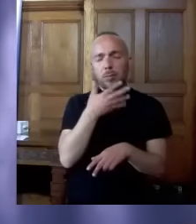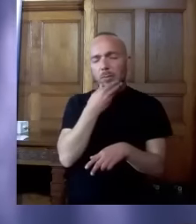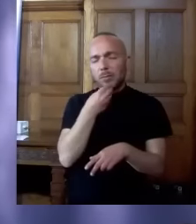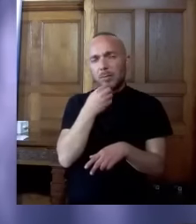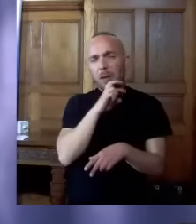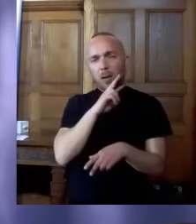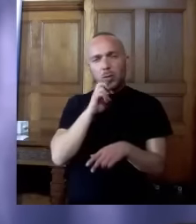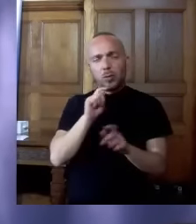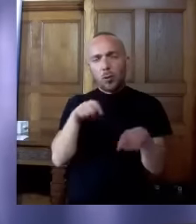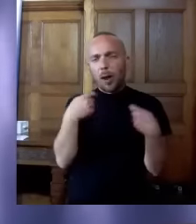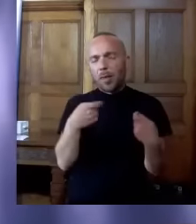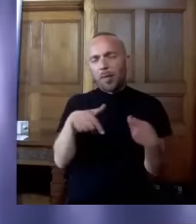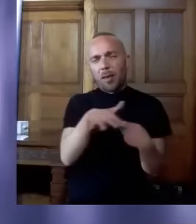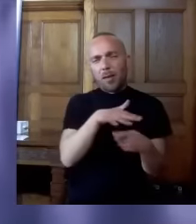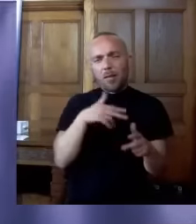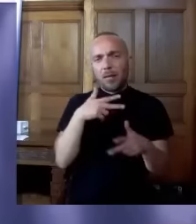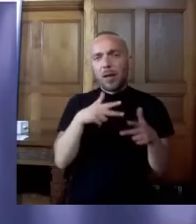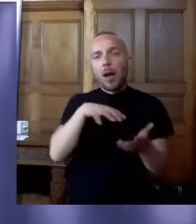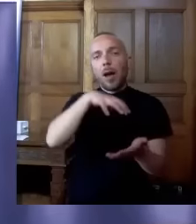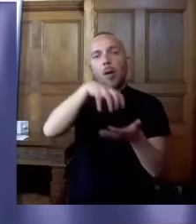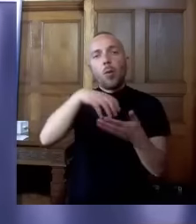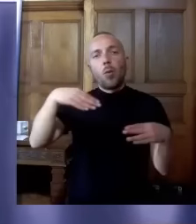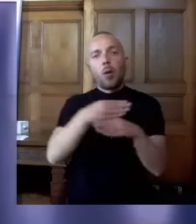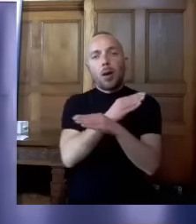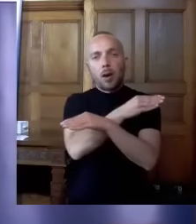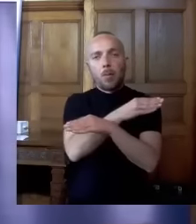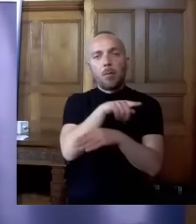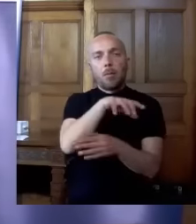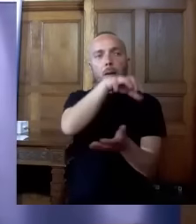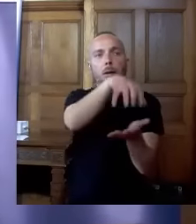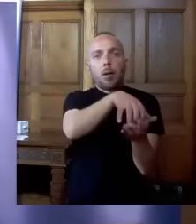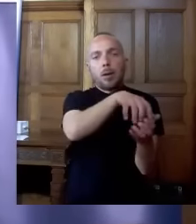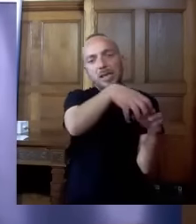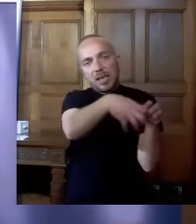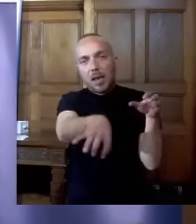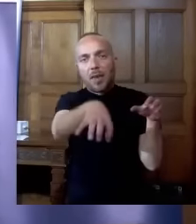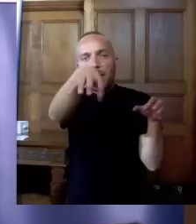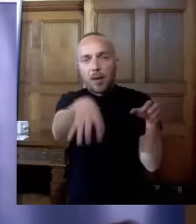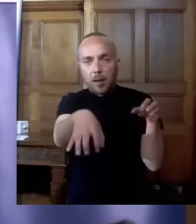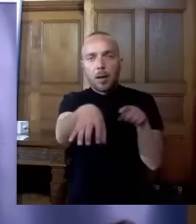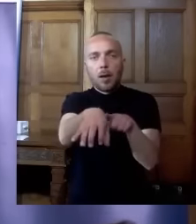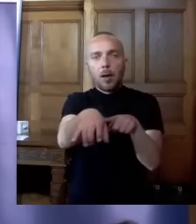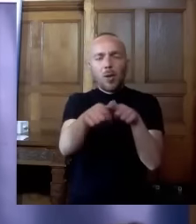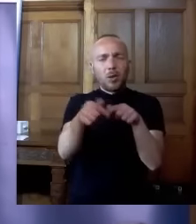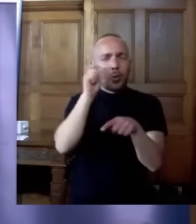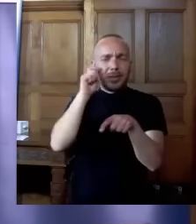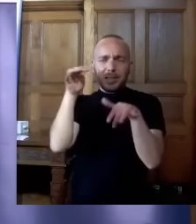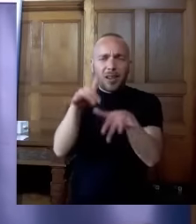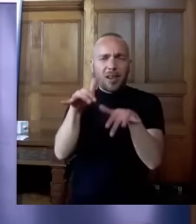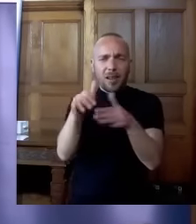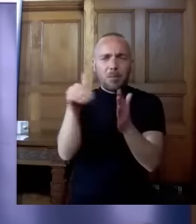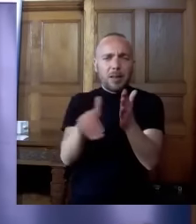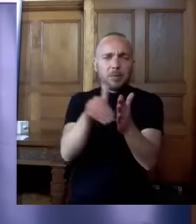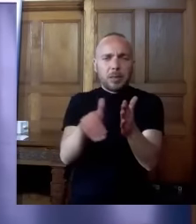un una sede del del gugenheim no y llevar decenas de miles de turistas allí etcétera etcétera hemos intentado que los partidos se